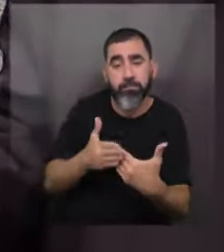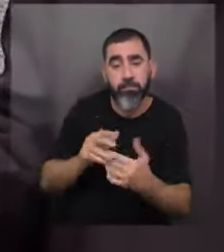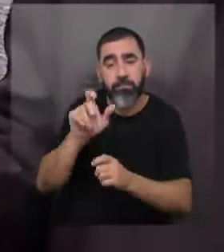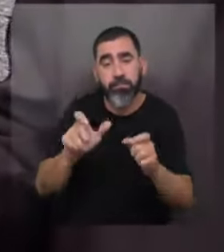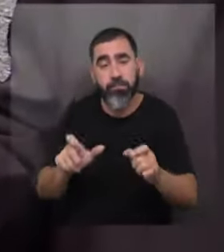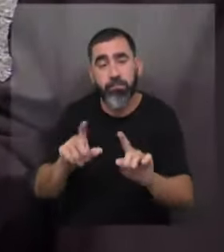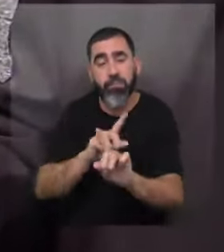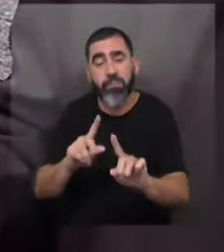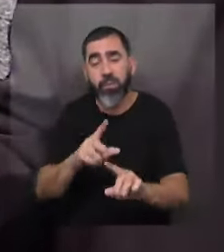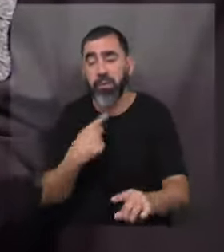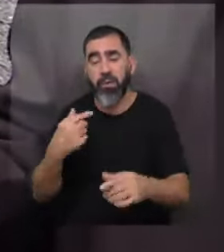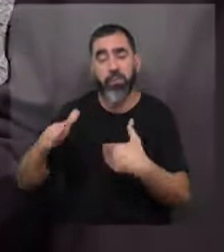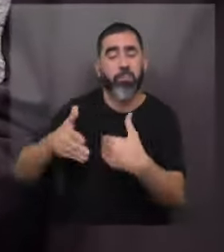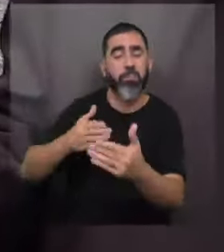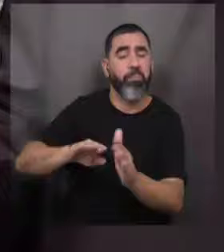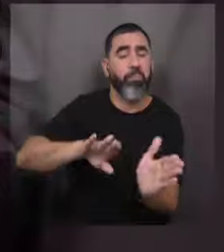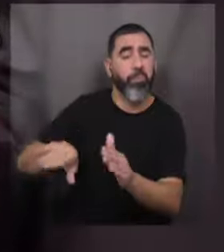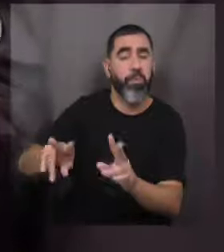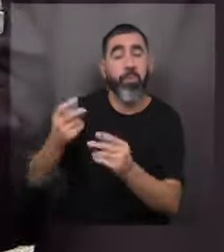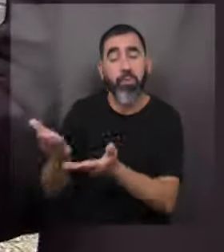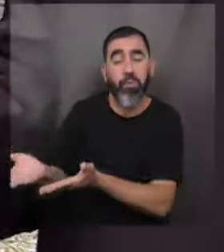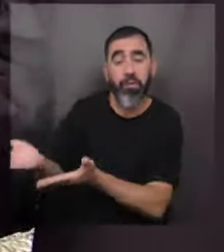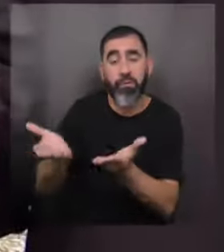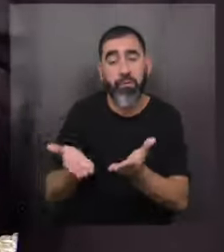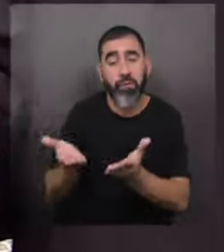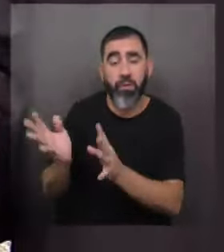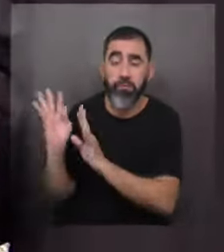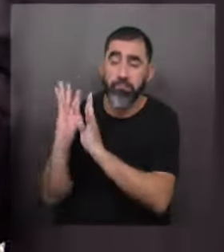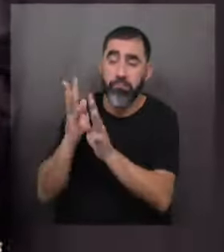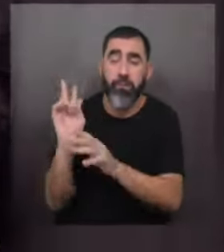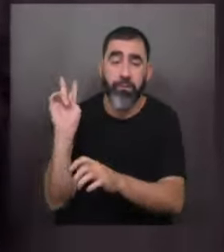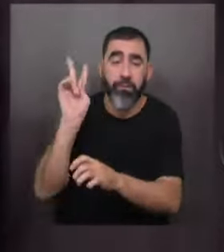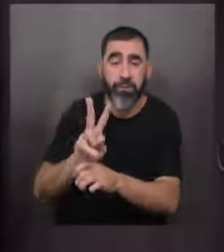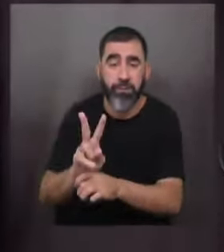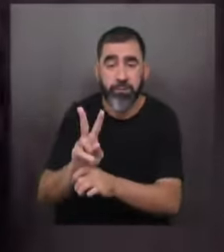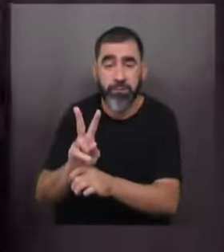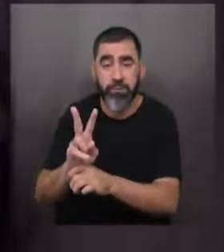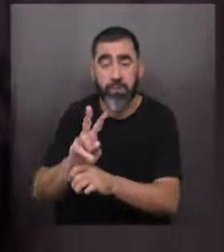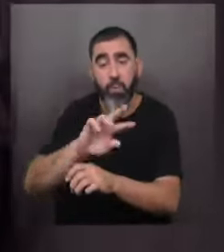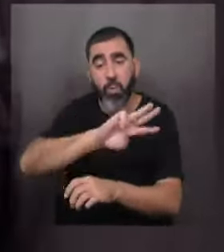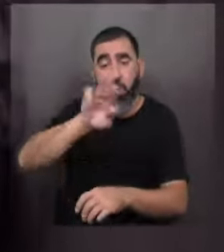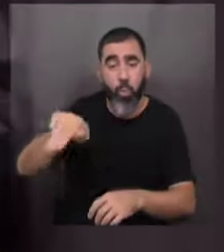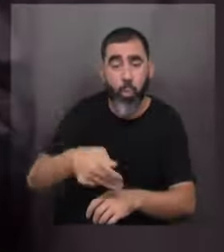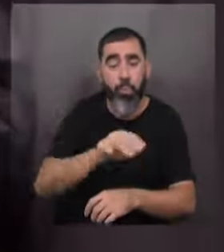nos sea ajeno el tema. Por eso los invitamos a todos a que puedan venir, a animarse, a entrar en la página web